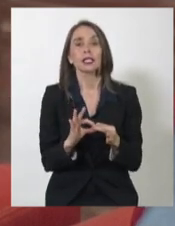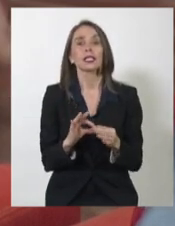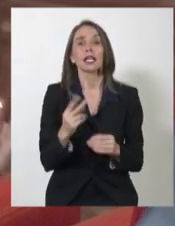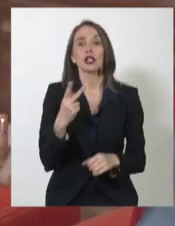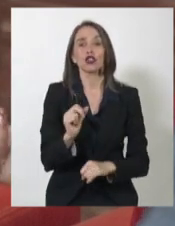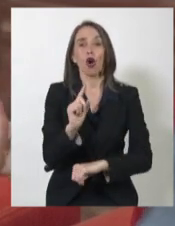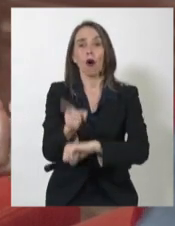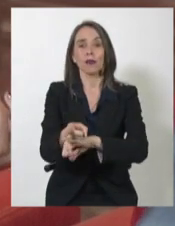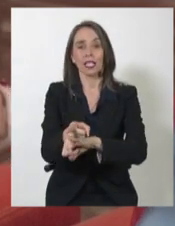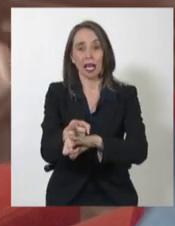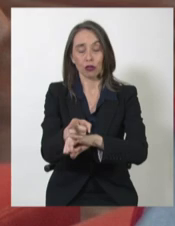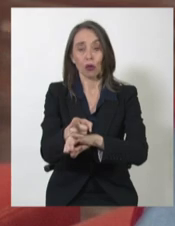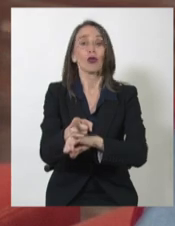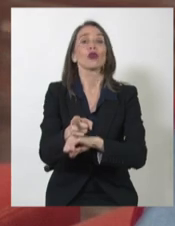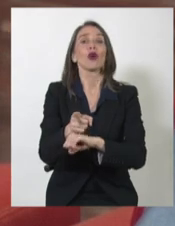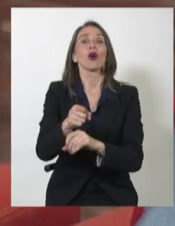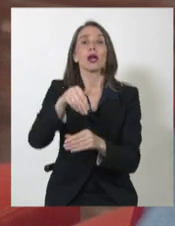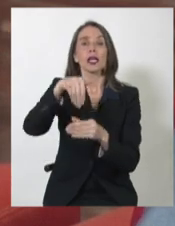obligatoriedad, digamos, del plebiscito de entrada.